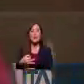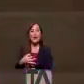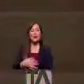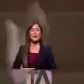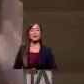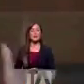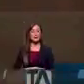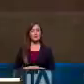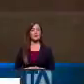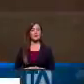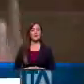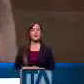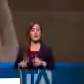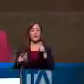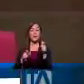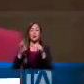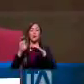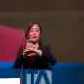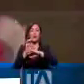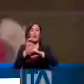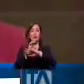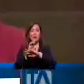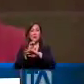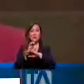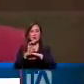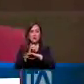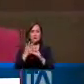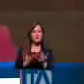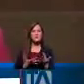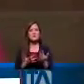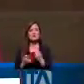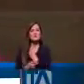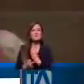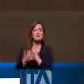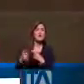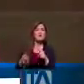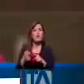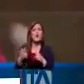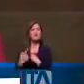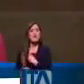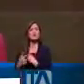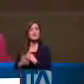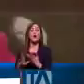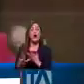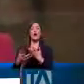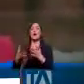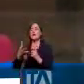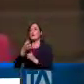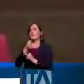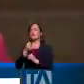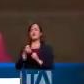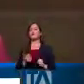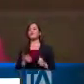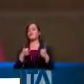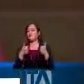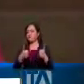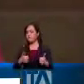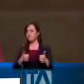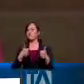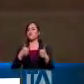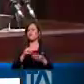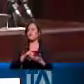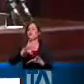existen miles y miles de ojos brillantes al ver que por fin se está haciendo justicia en